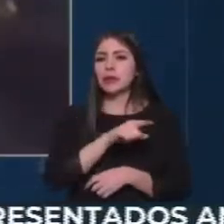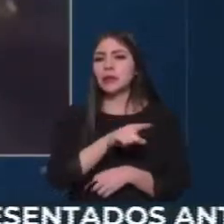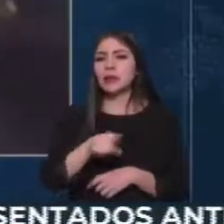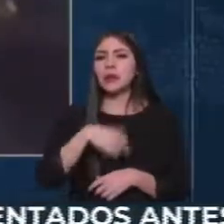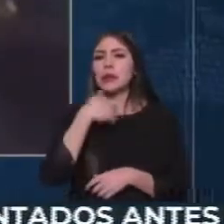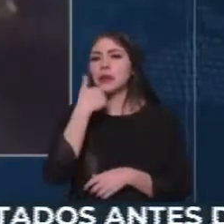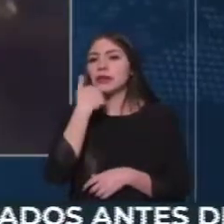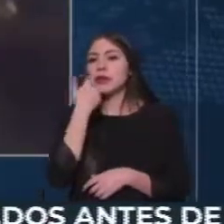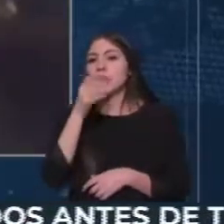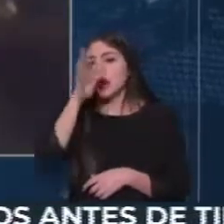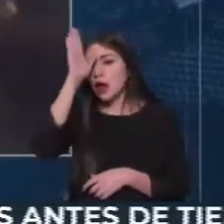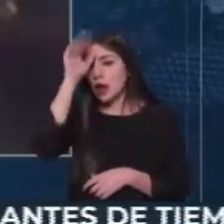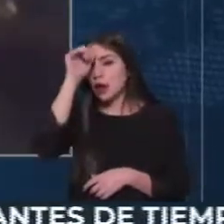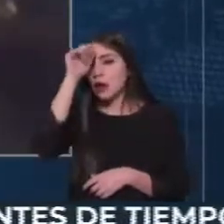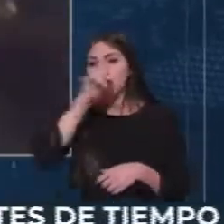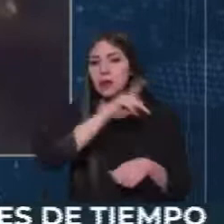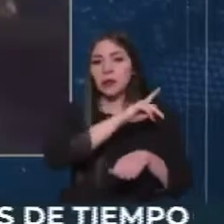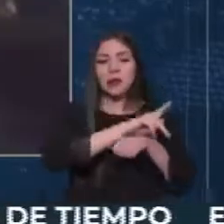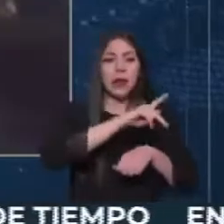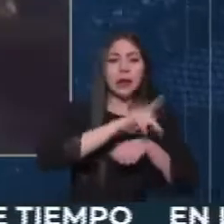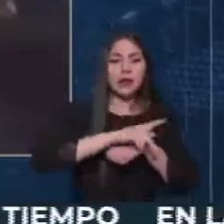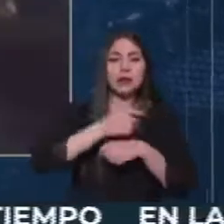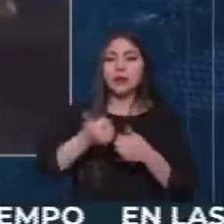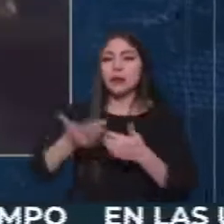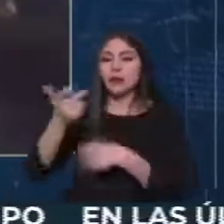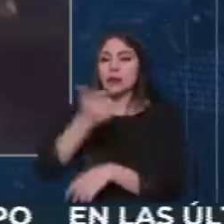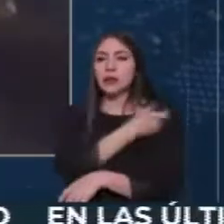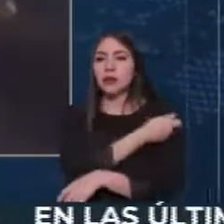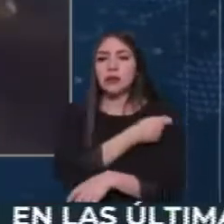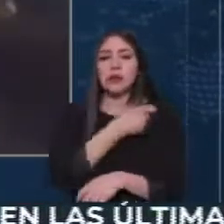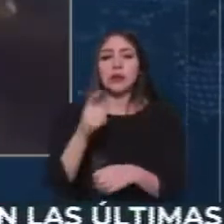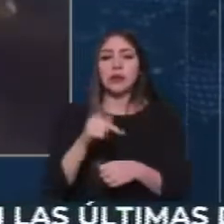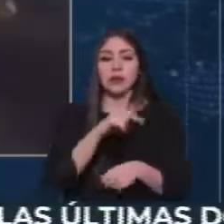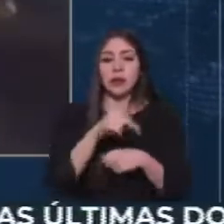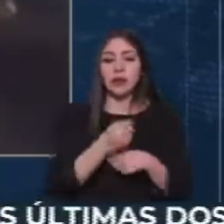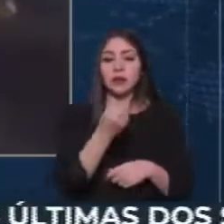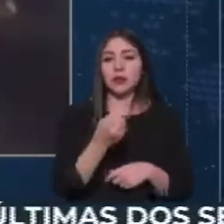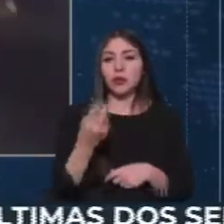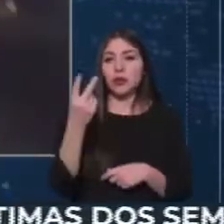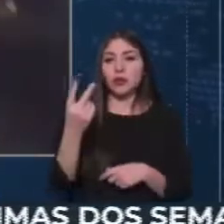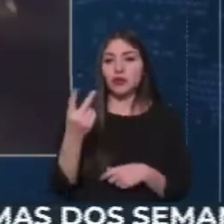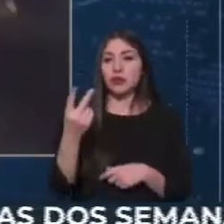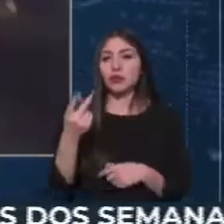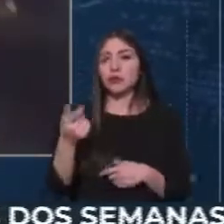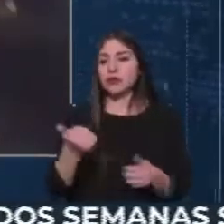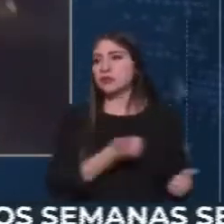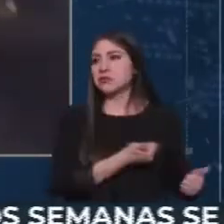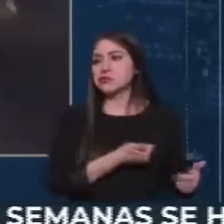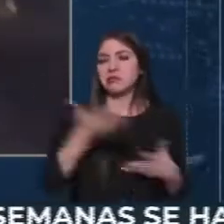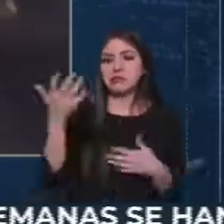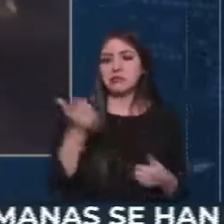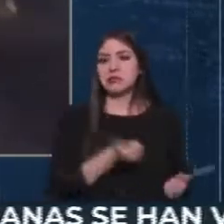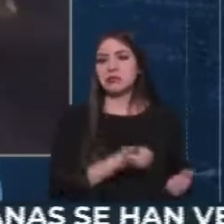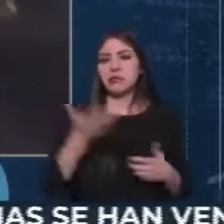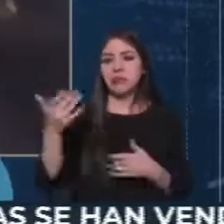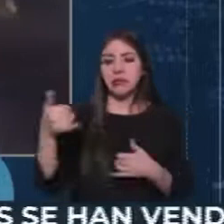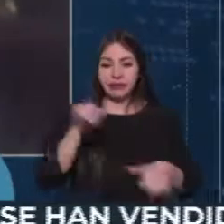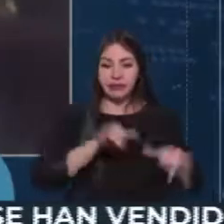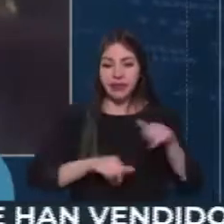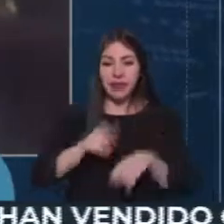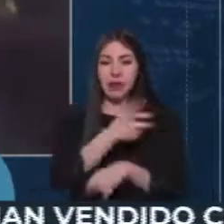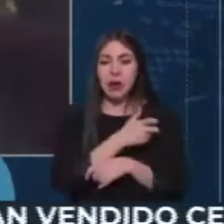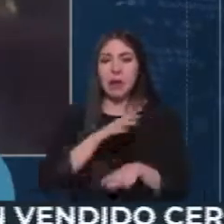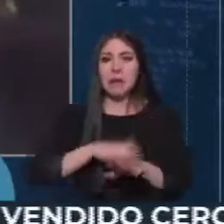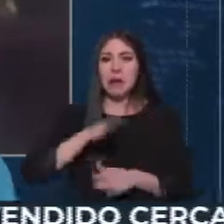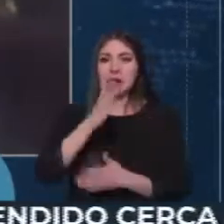diplomacia de las vacunas, ¿no? Al igual que China. Estos dos países han exportado alrededor de la mitad de las vacunas que han producido, mientras